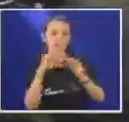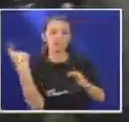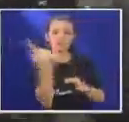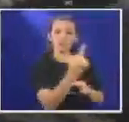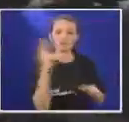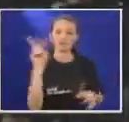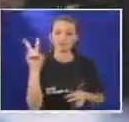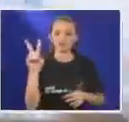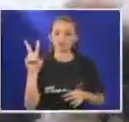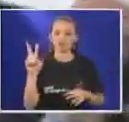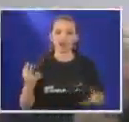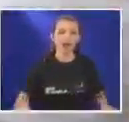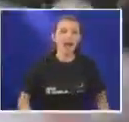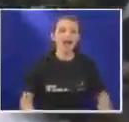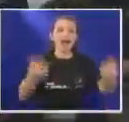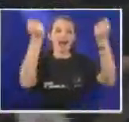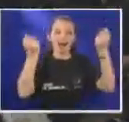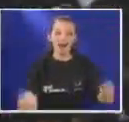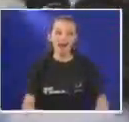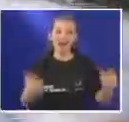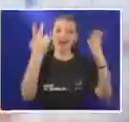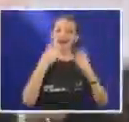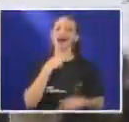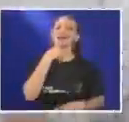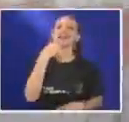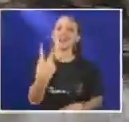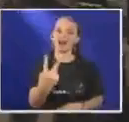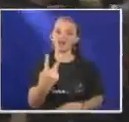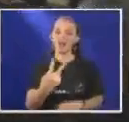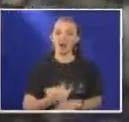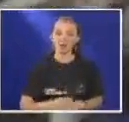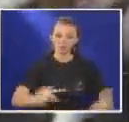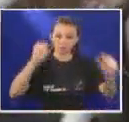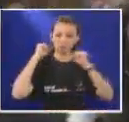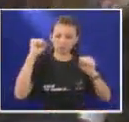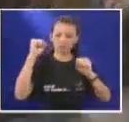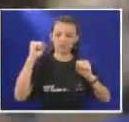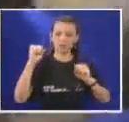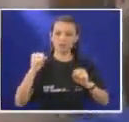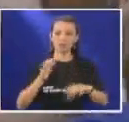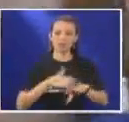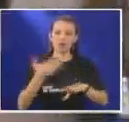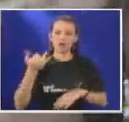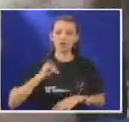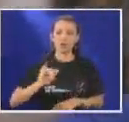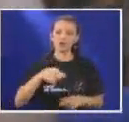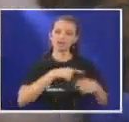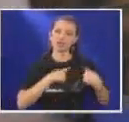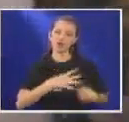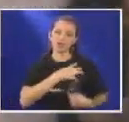y directo, alzaron sus voces por un clamor que a diario cobra más fuerza.